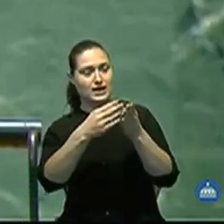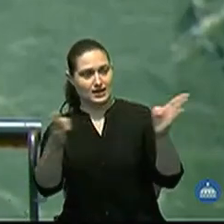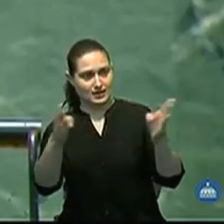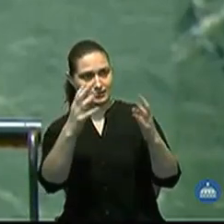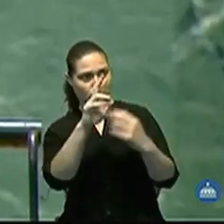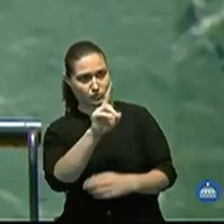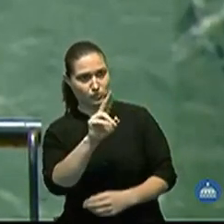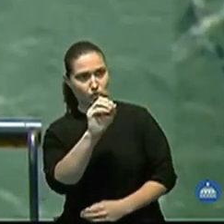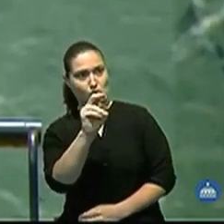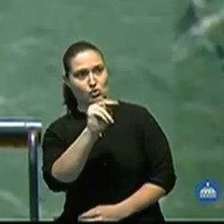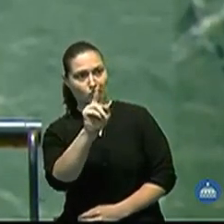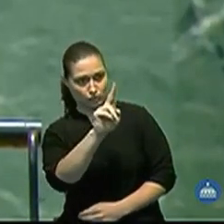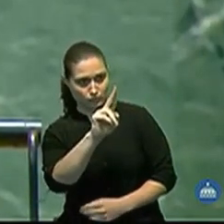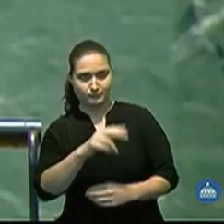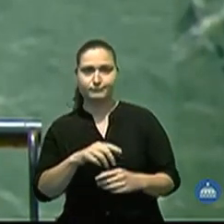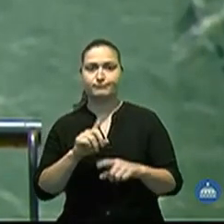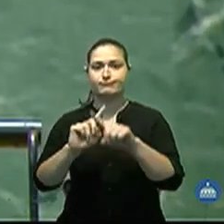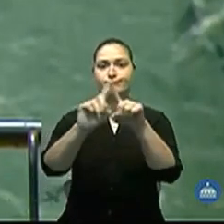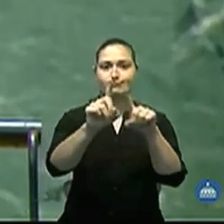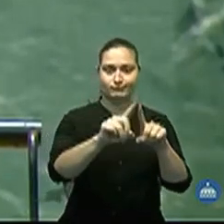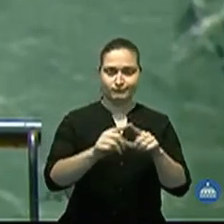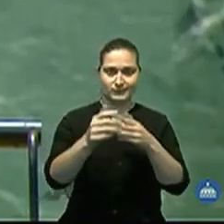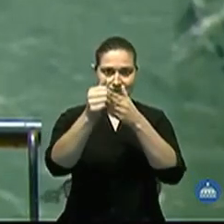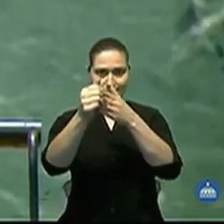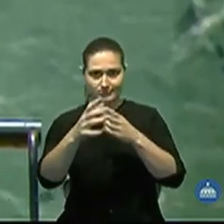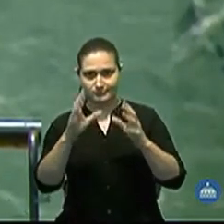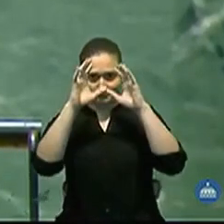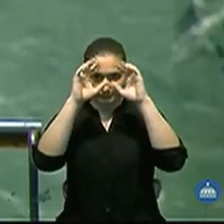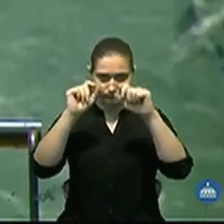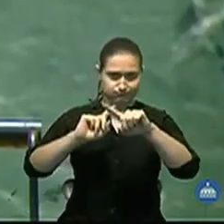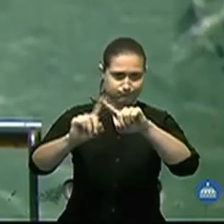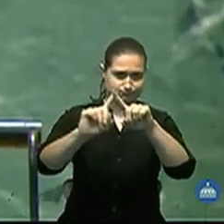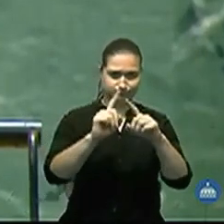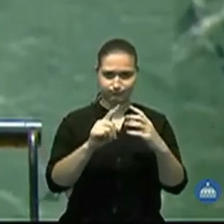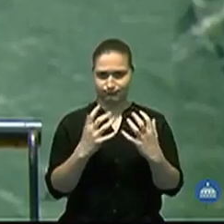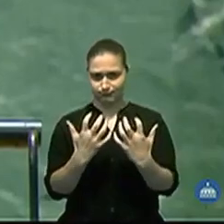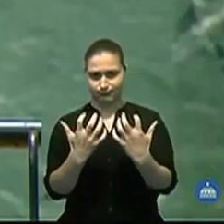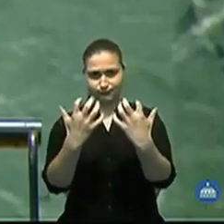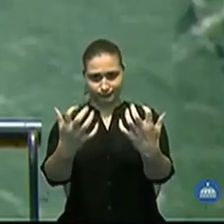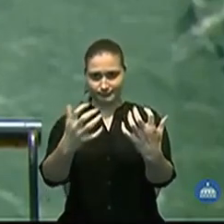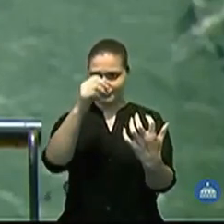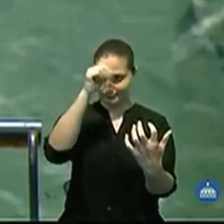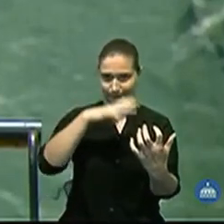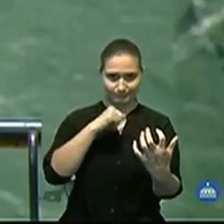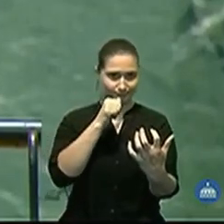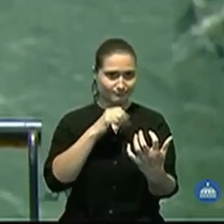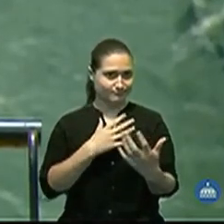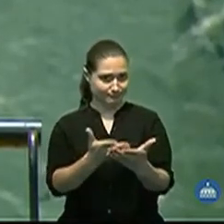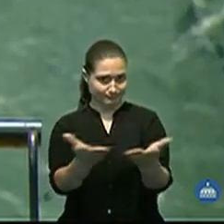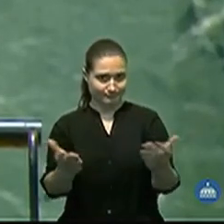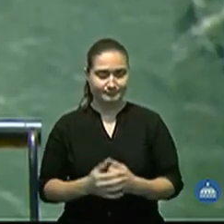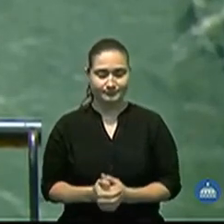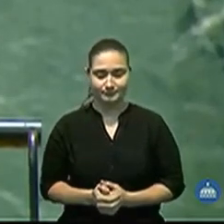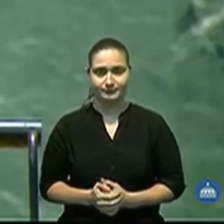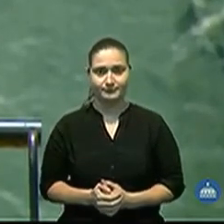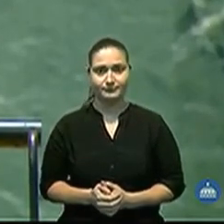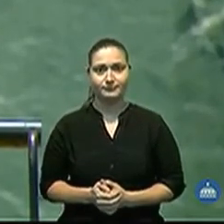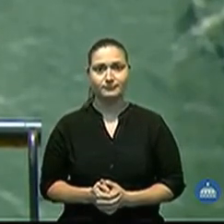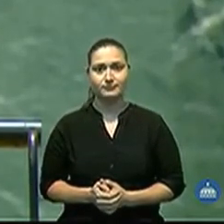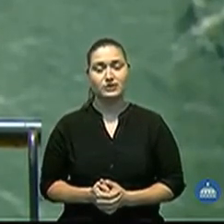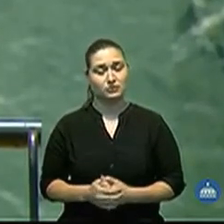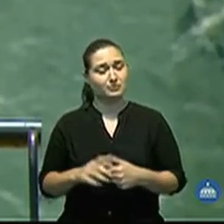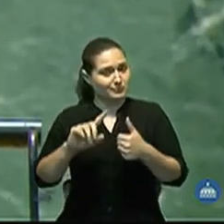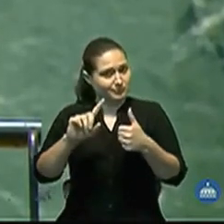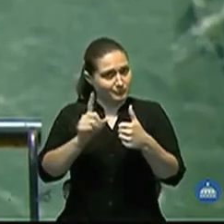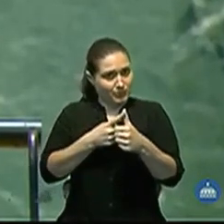jefes de Estado y de gobiernos, honorables jefes de delegación, señoras y señores. Ante todo, deseo en nombre